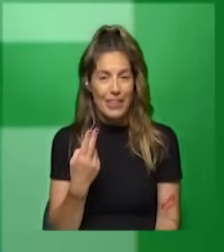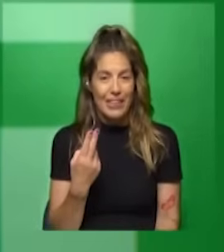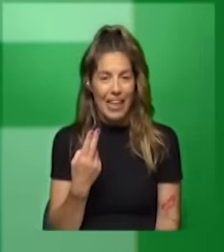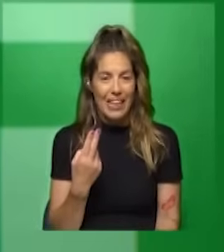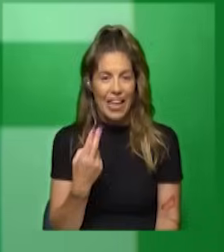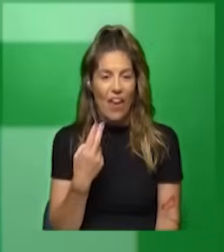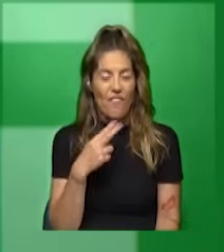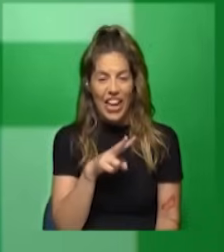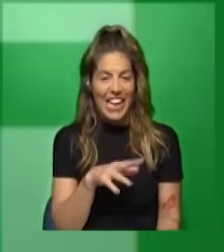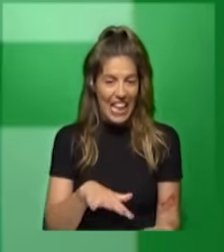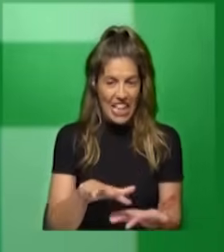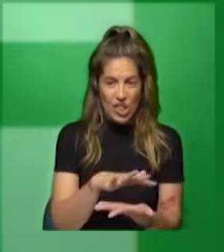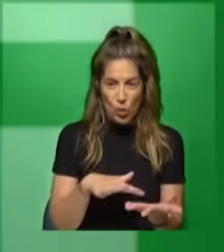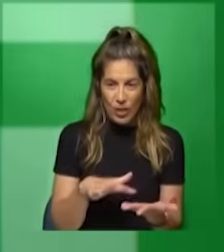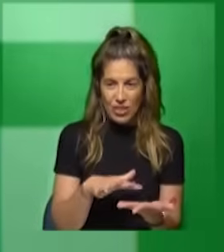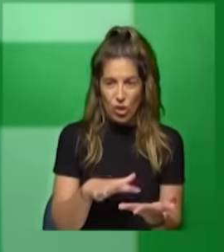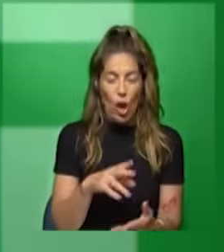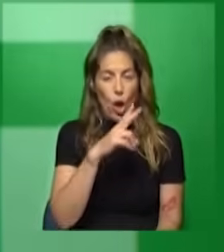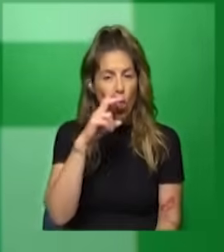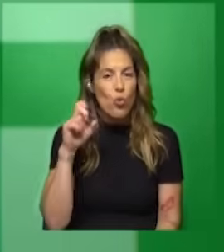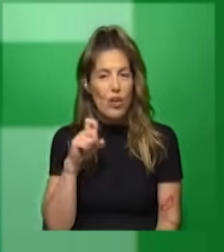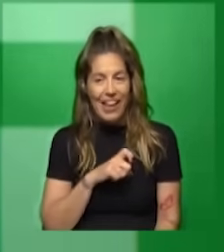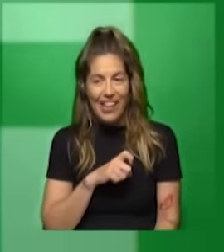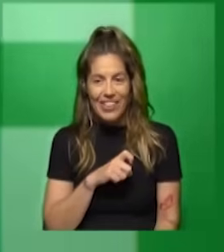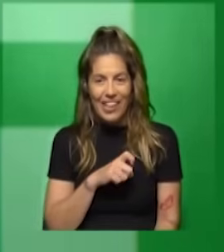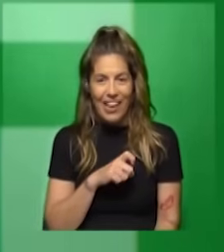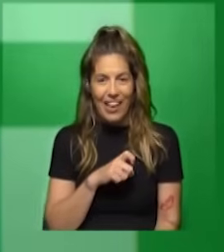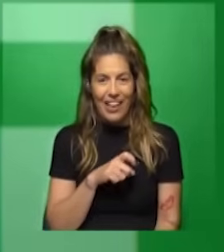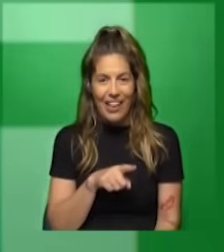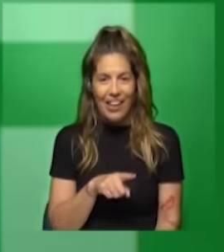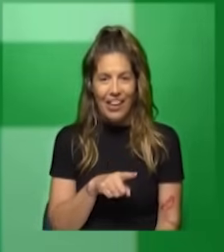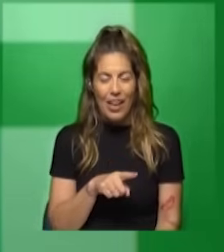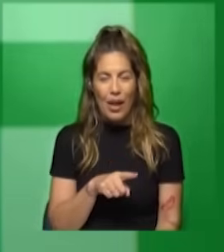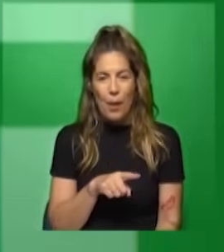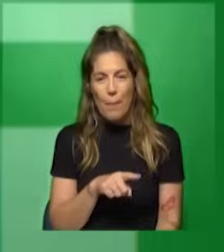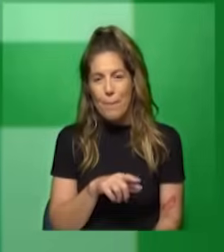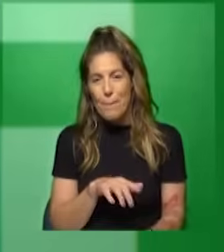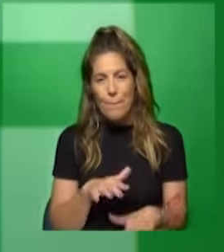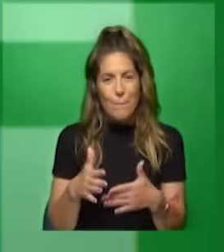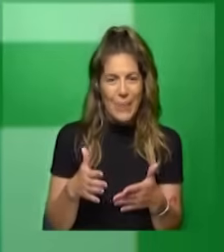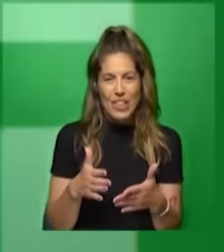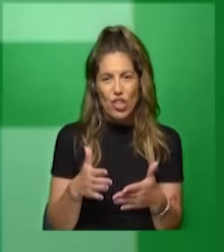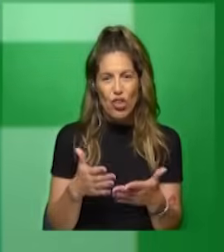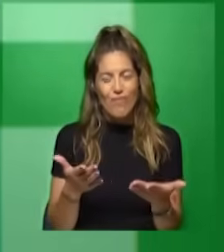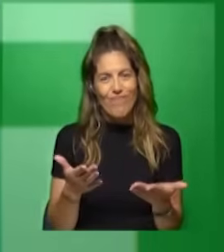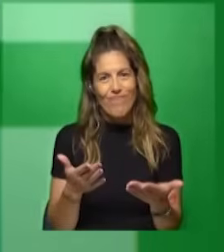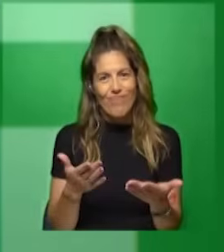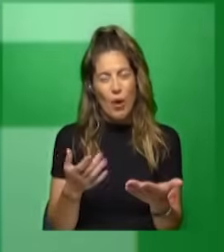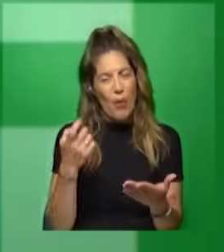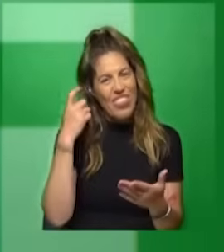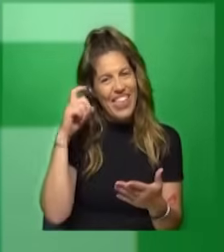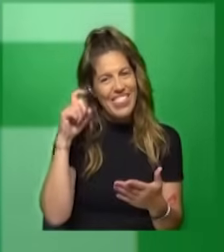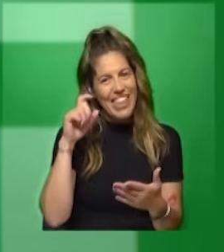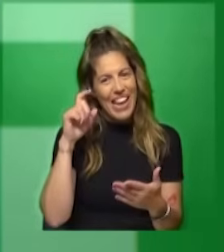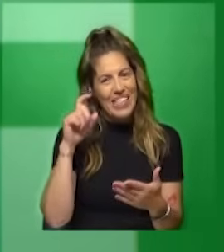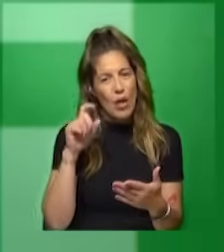lo que está pasando. Lo de Ucrania, en cierto sentido, es medio paradigmático, porque